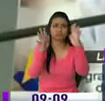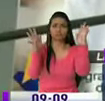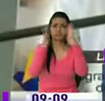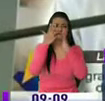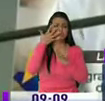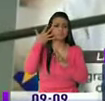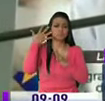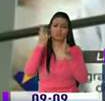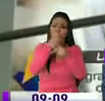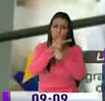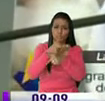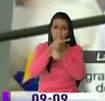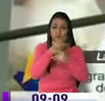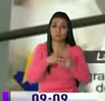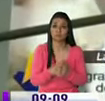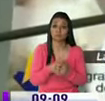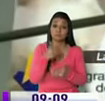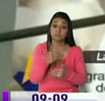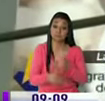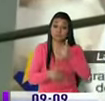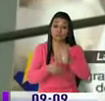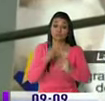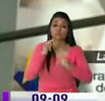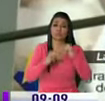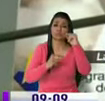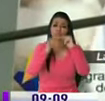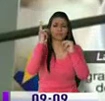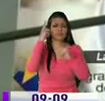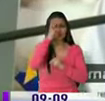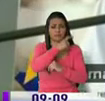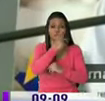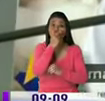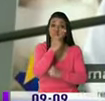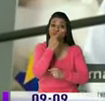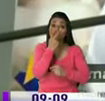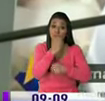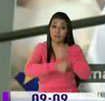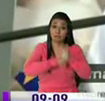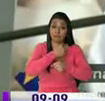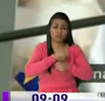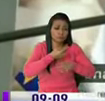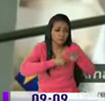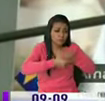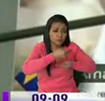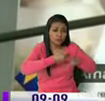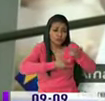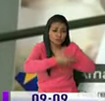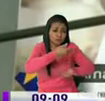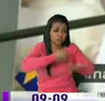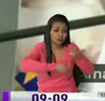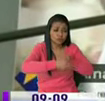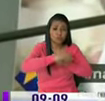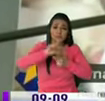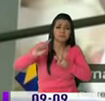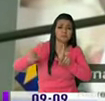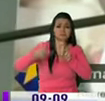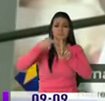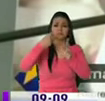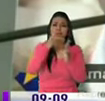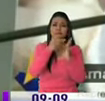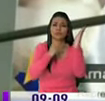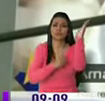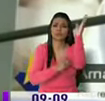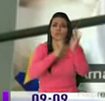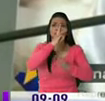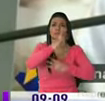En su proceso de construcción, que fue complejo, más de 2 años de negociación, es el primer programa